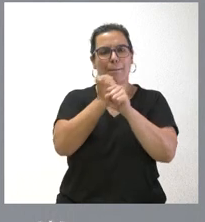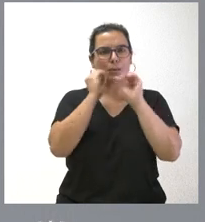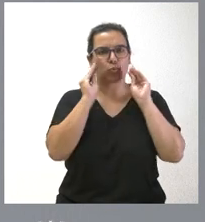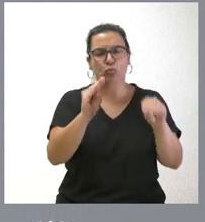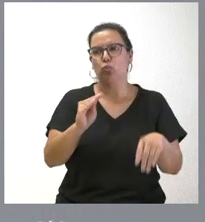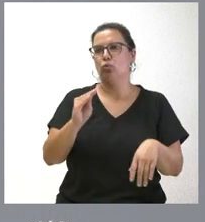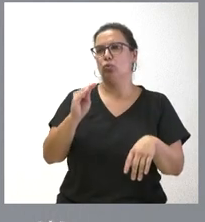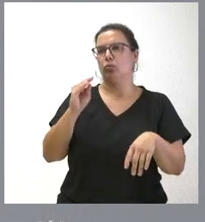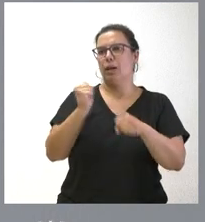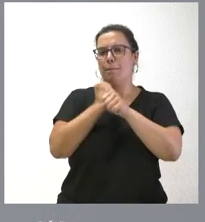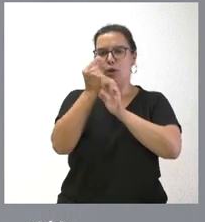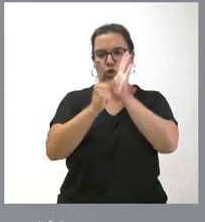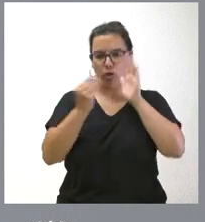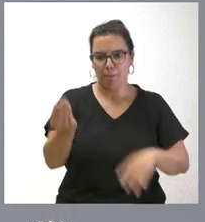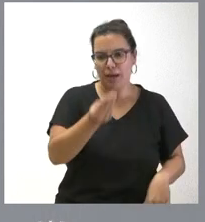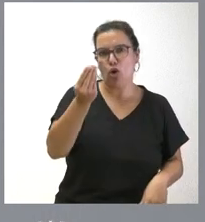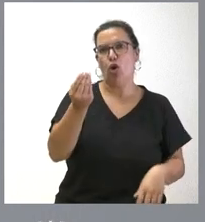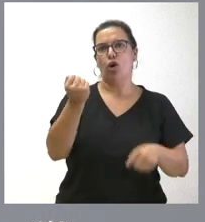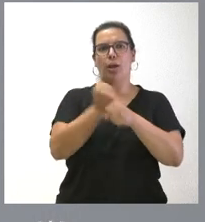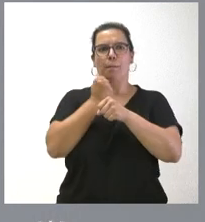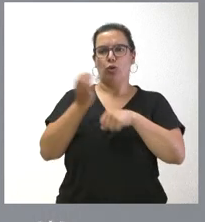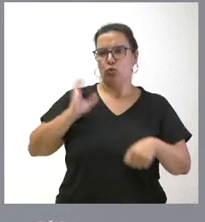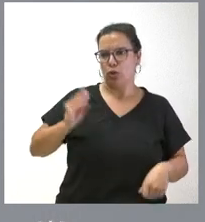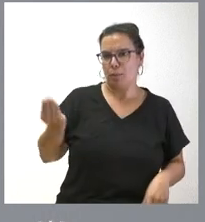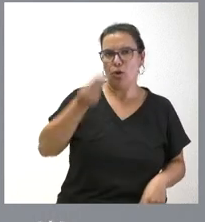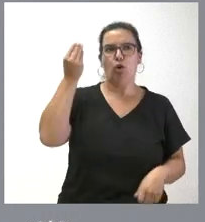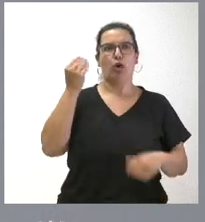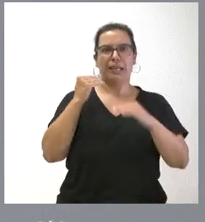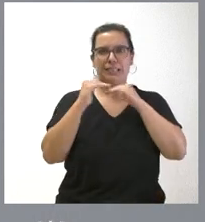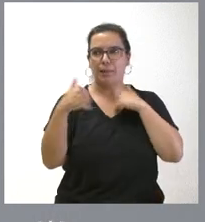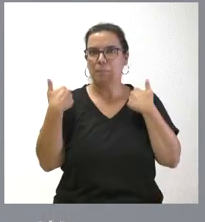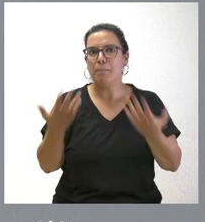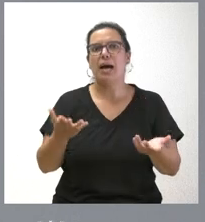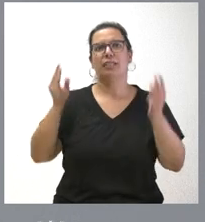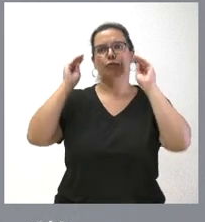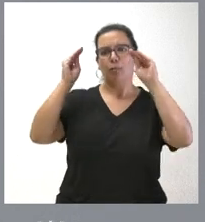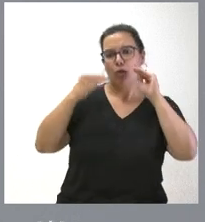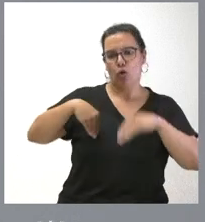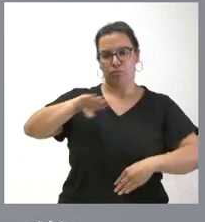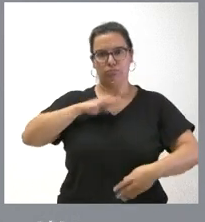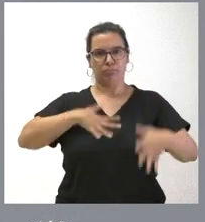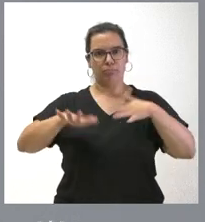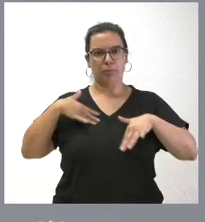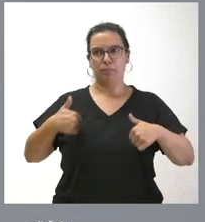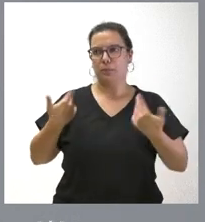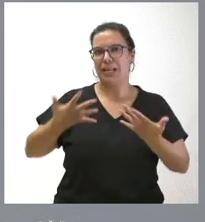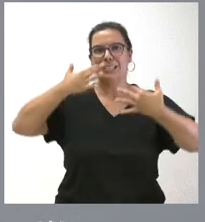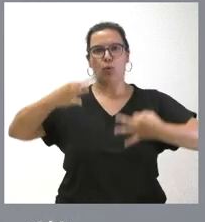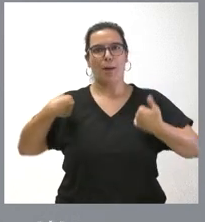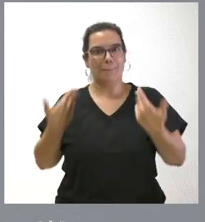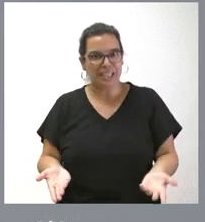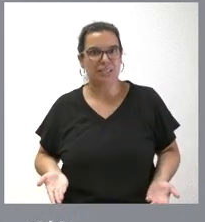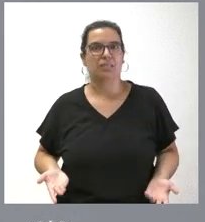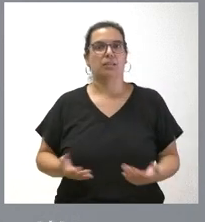tener un mejor empleo a que este empleo es un empleo más retribuido más estable con mejor formación y cualificación que sea más seguro que